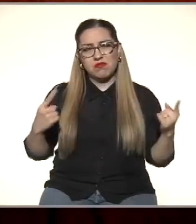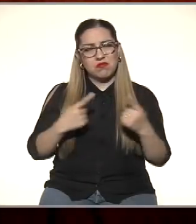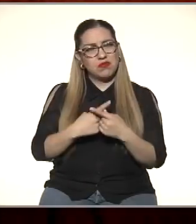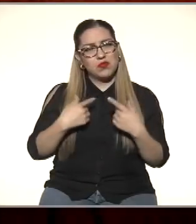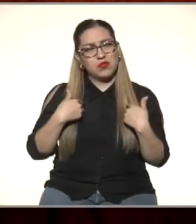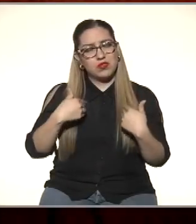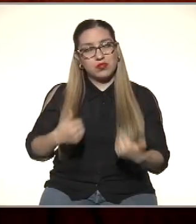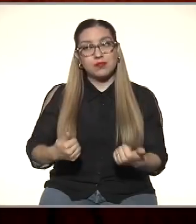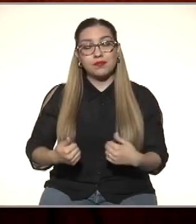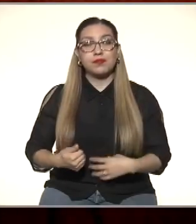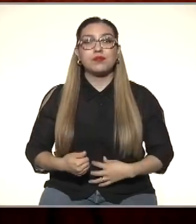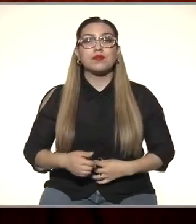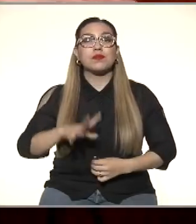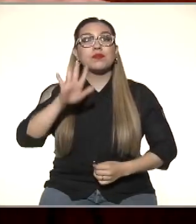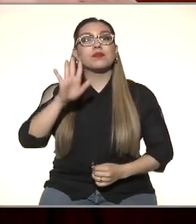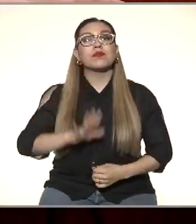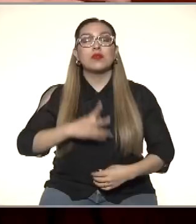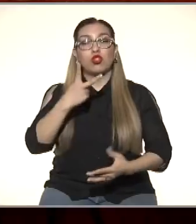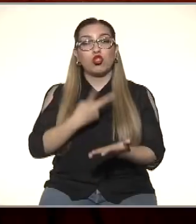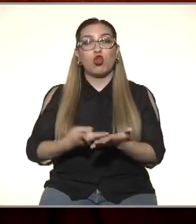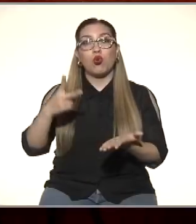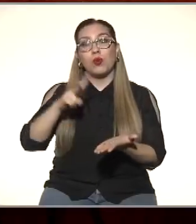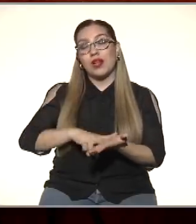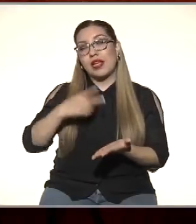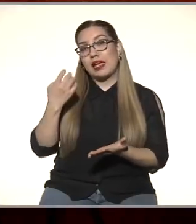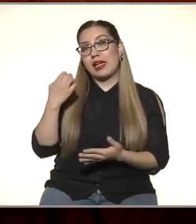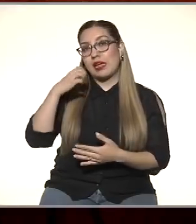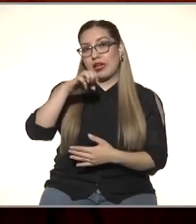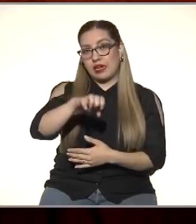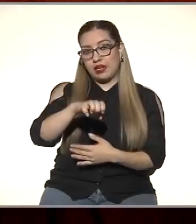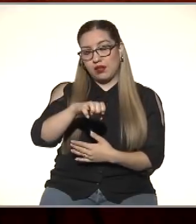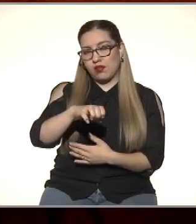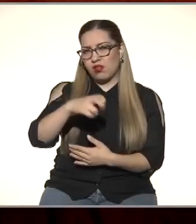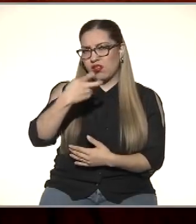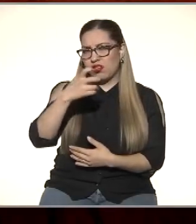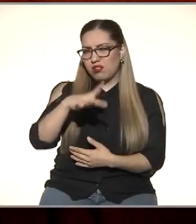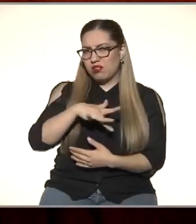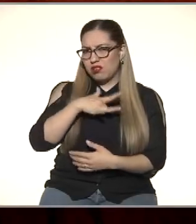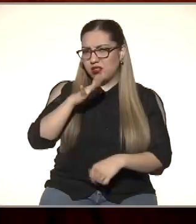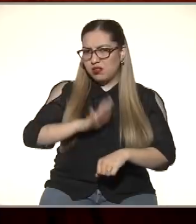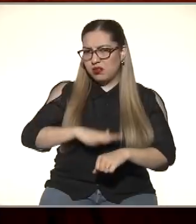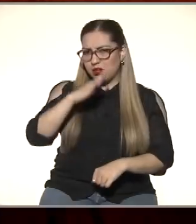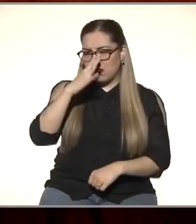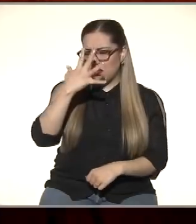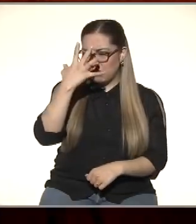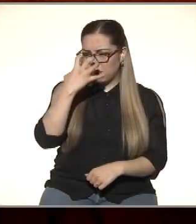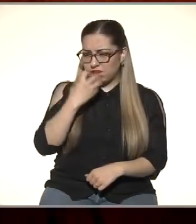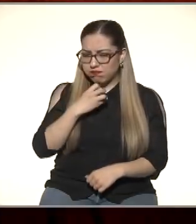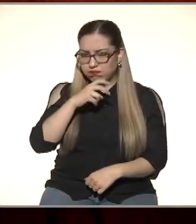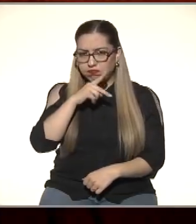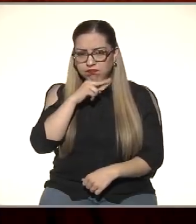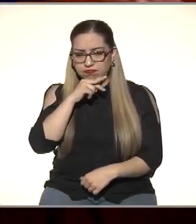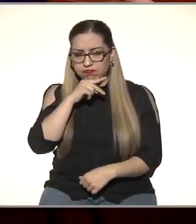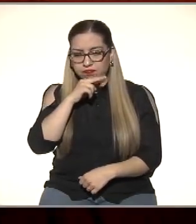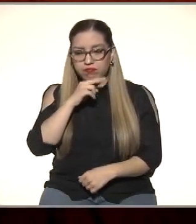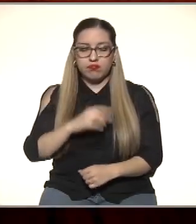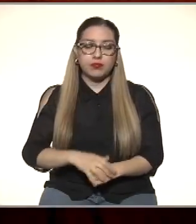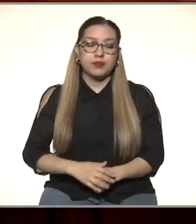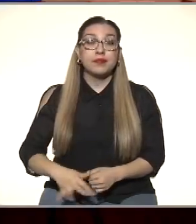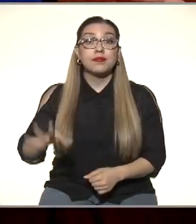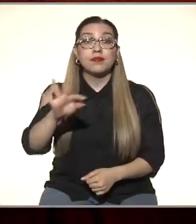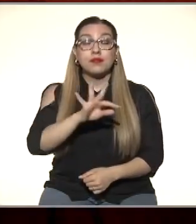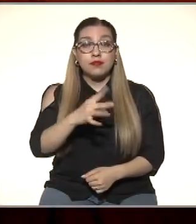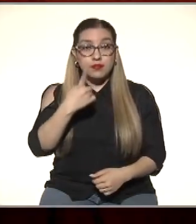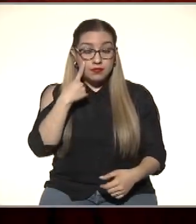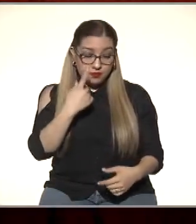engaño en donde no sé qué es lo que está pasando y eso genera mucha más angustia a que a lo mejor si lo hubiéramos explicado, estamos teniendo